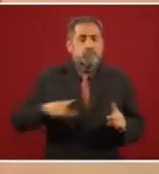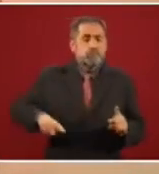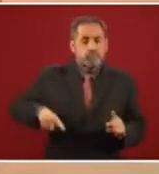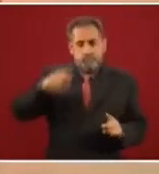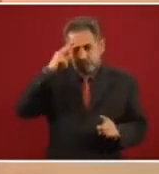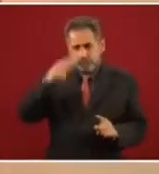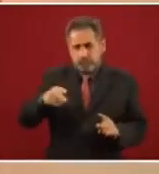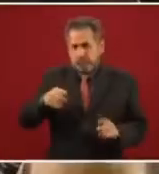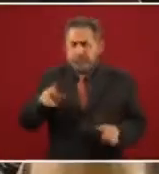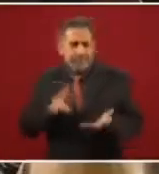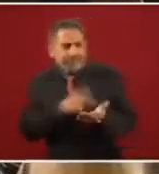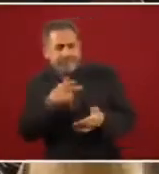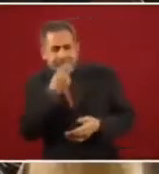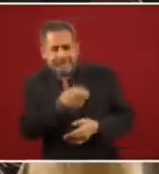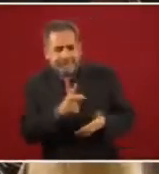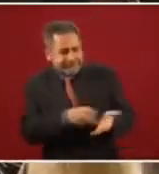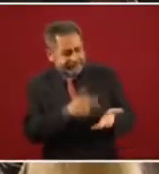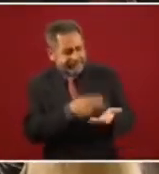mexicano… Repite eso.